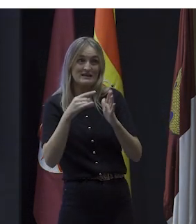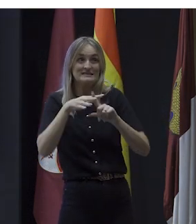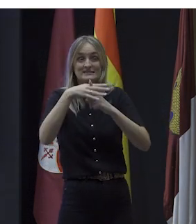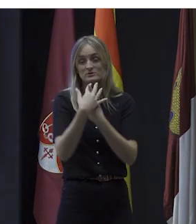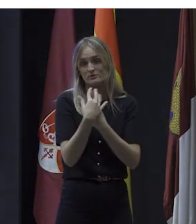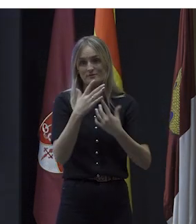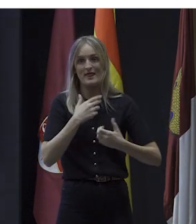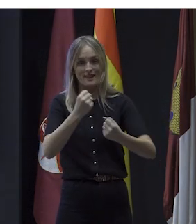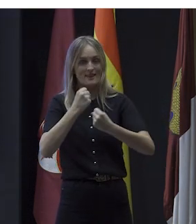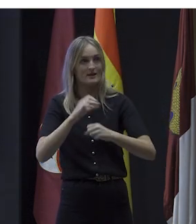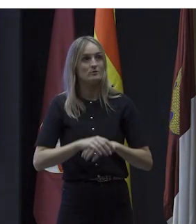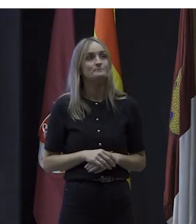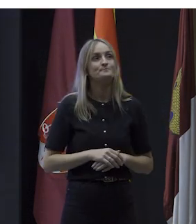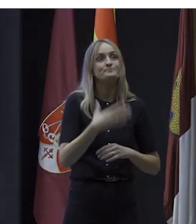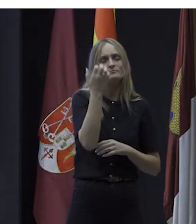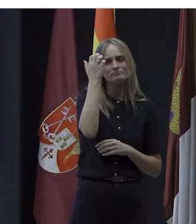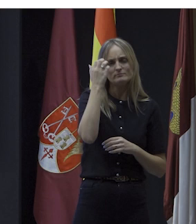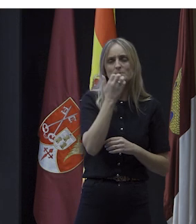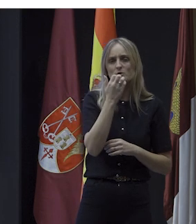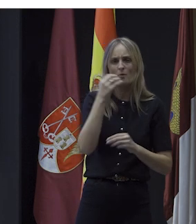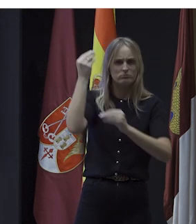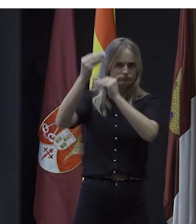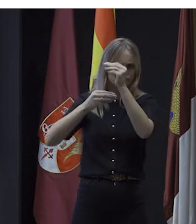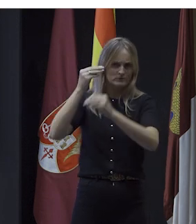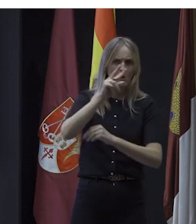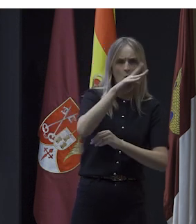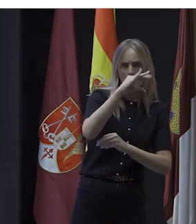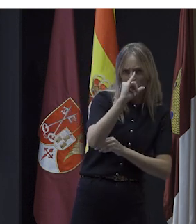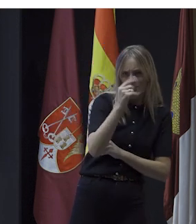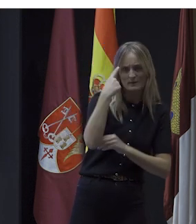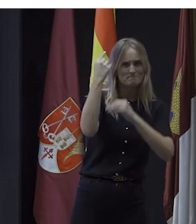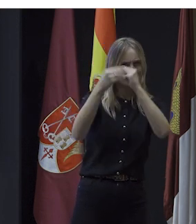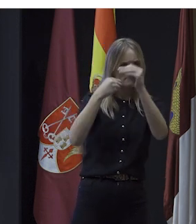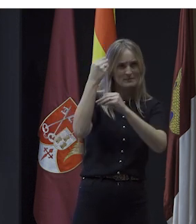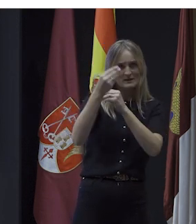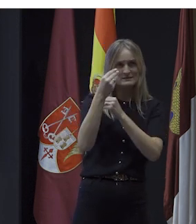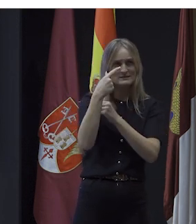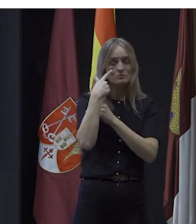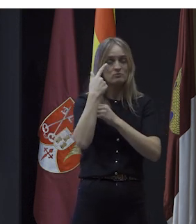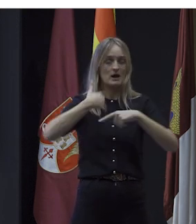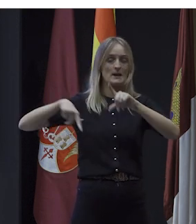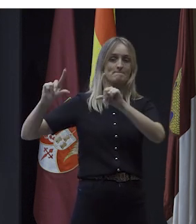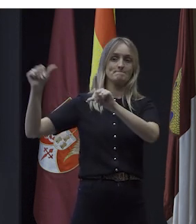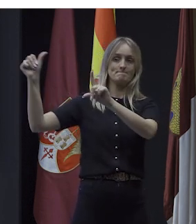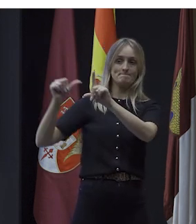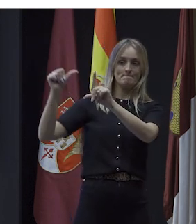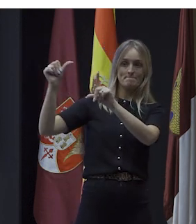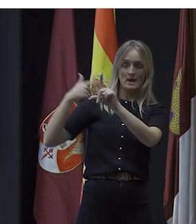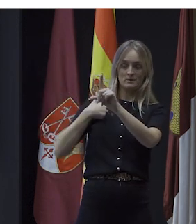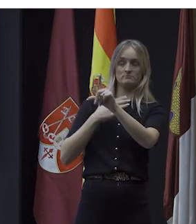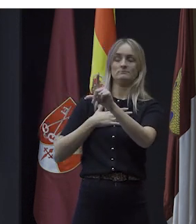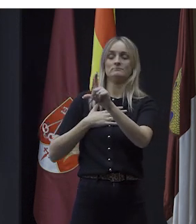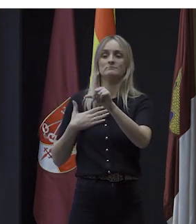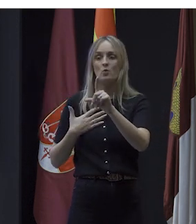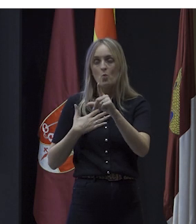Cuando pensamos en una unidad coronaria o en una UCI, que es en España donde se hace esto, esto es la primera imagen que viene a nuestra mente, pues una cosa con unas cámaras